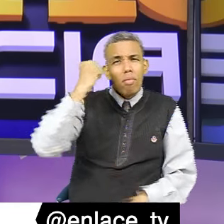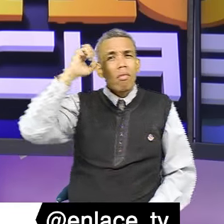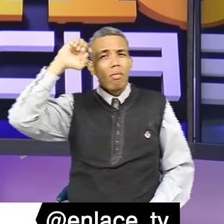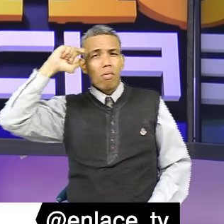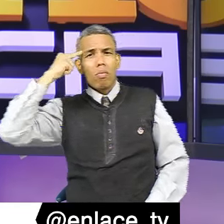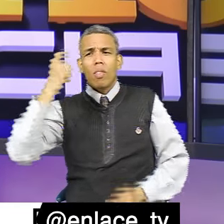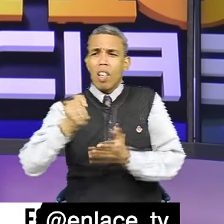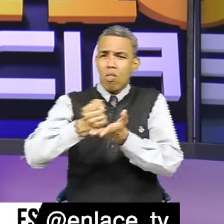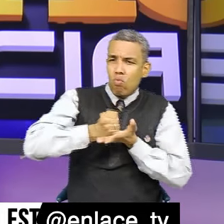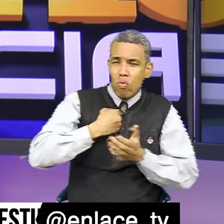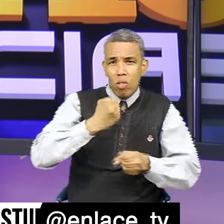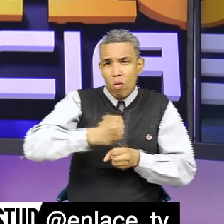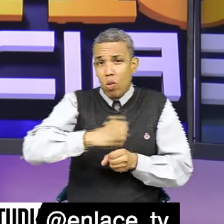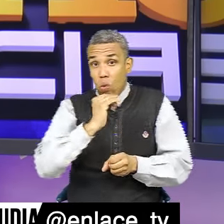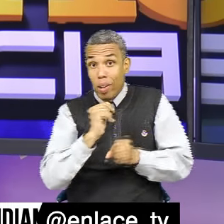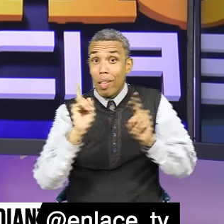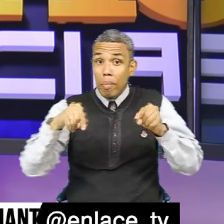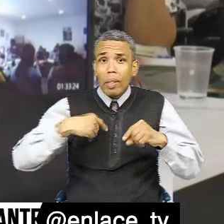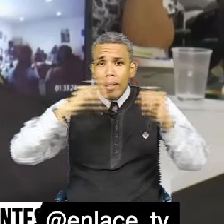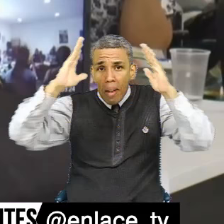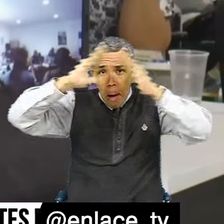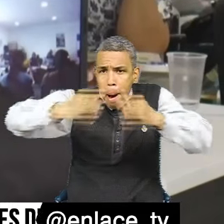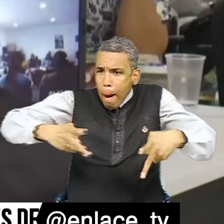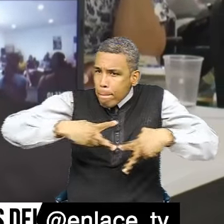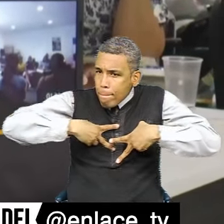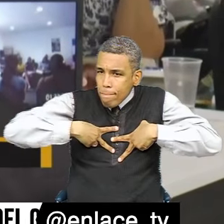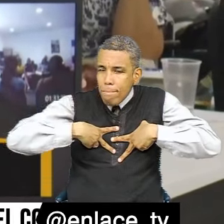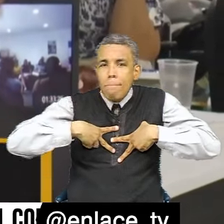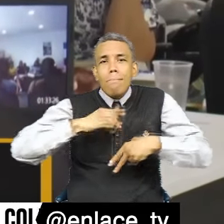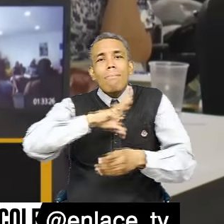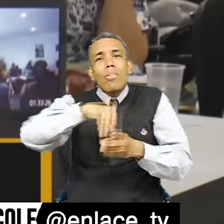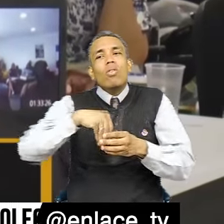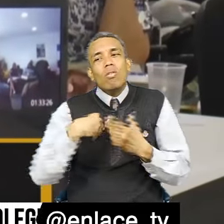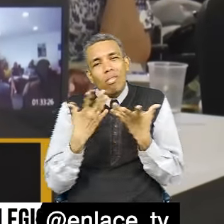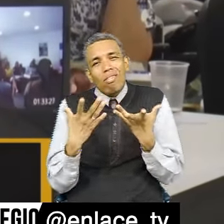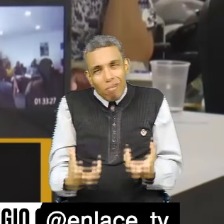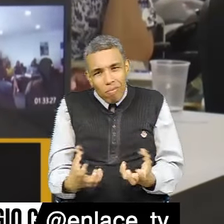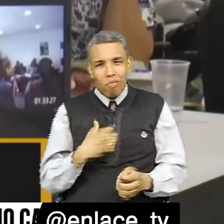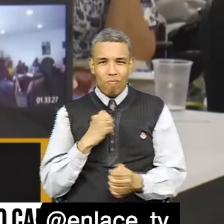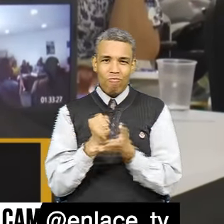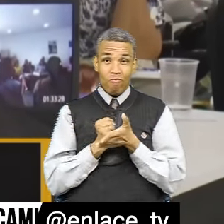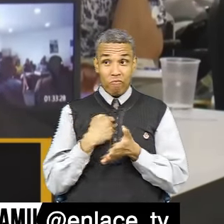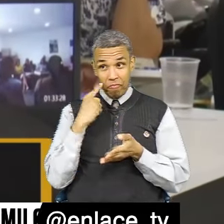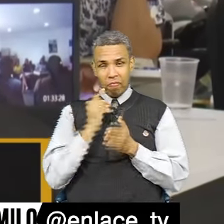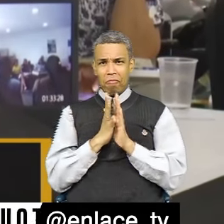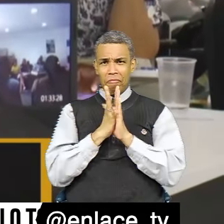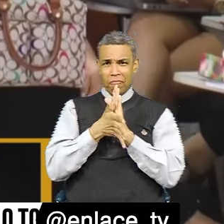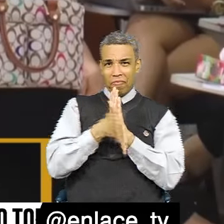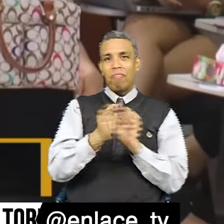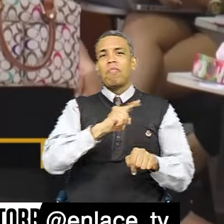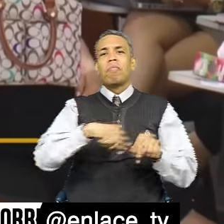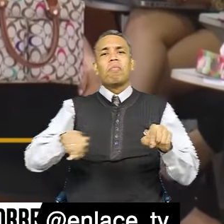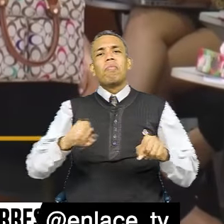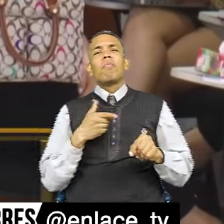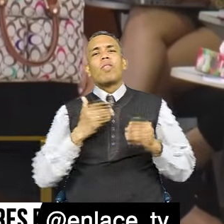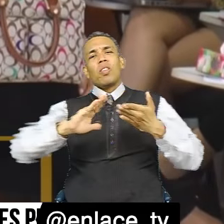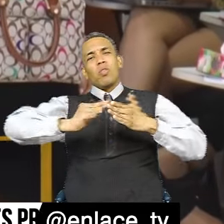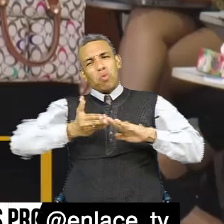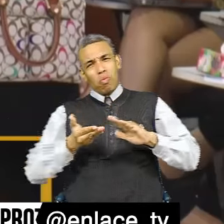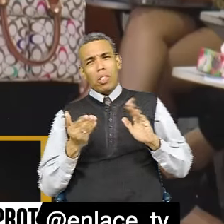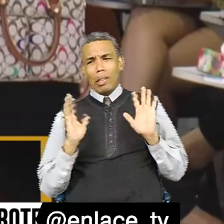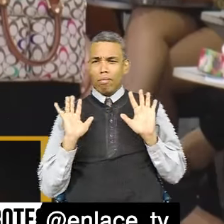beneficios para planes de vivienda. Víctimas de diferentes organizaciones participaron del encuentro e hicieron públicas denuncias que ya han puesto